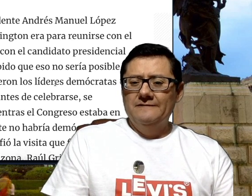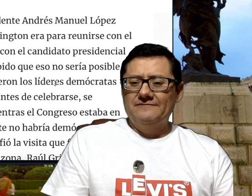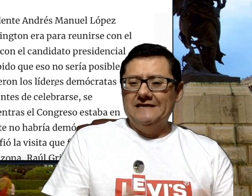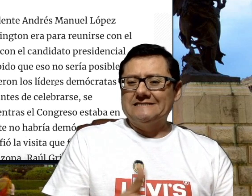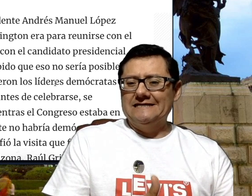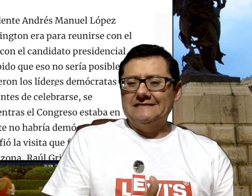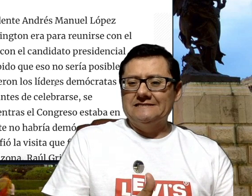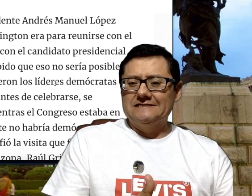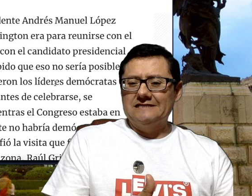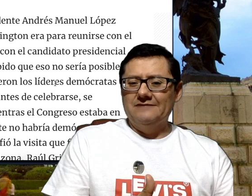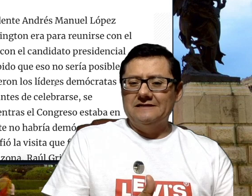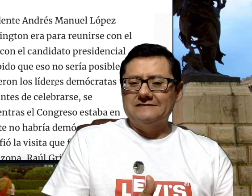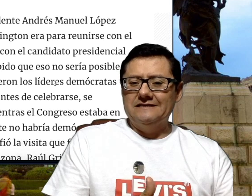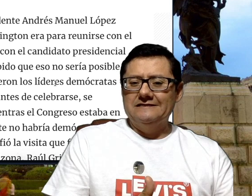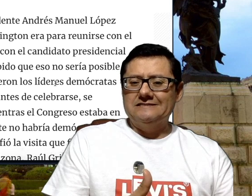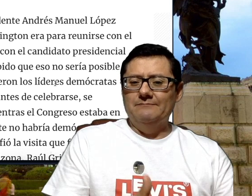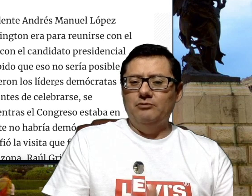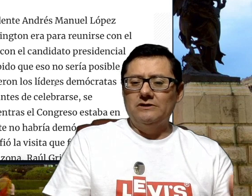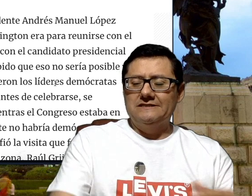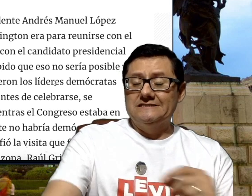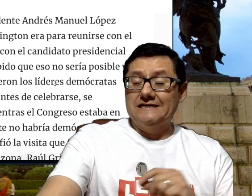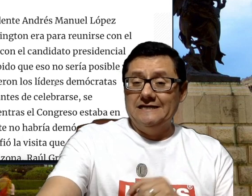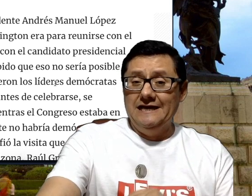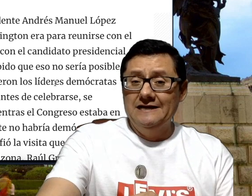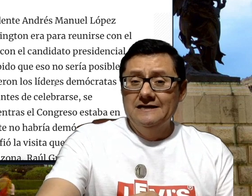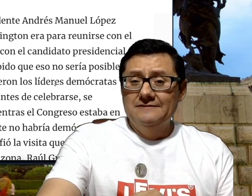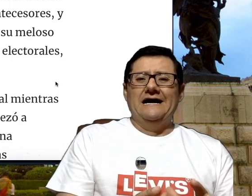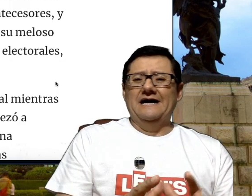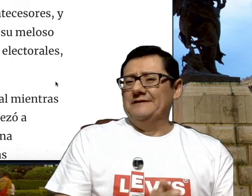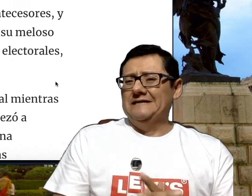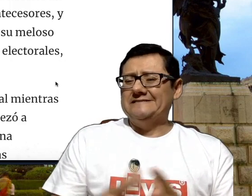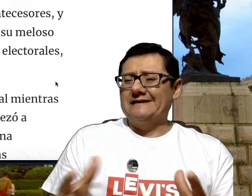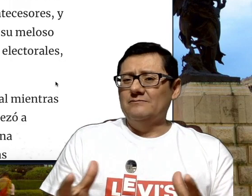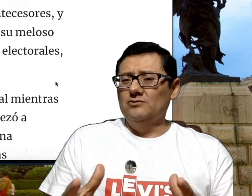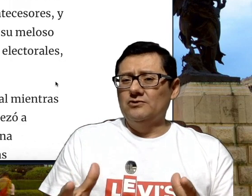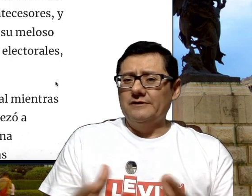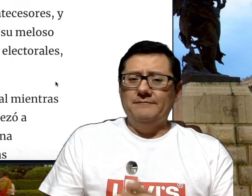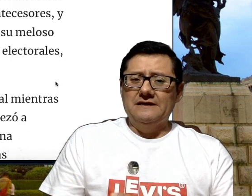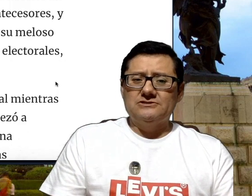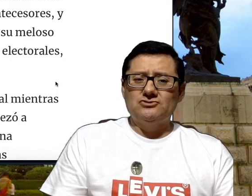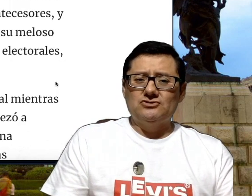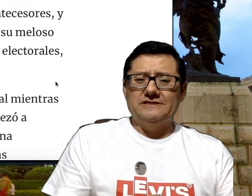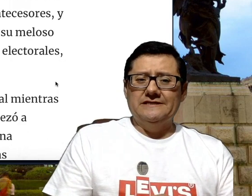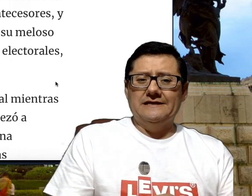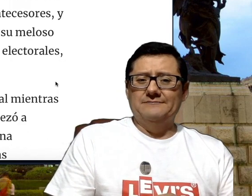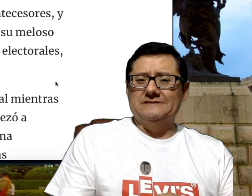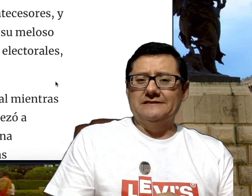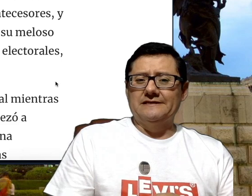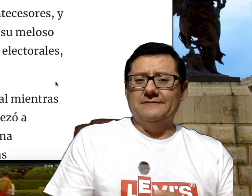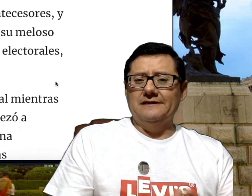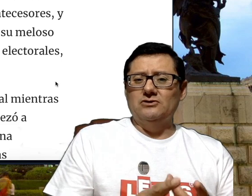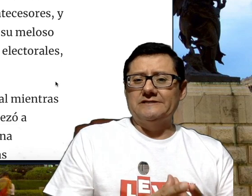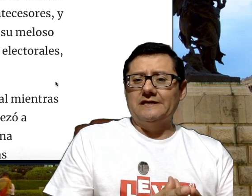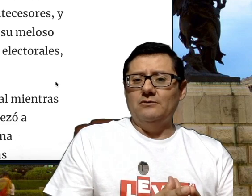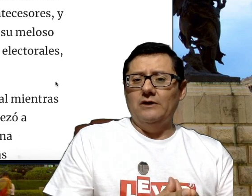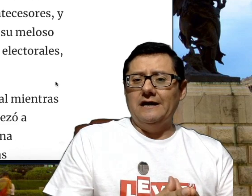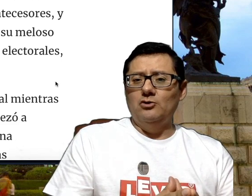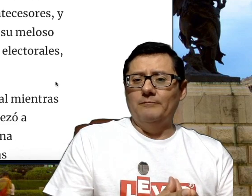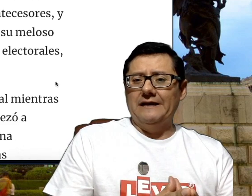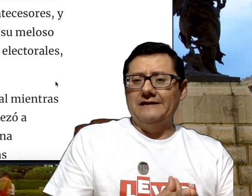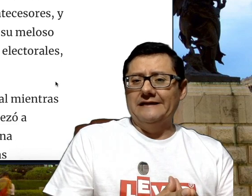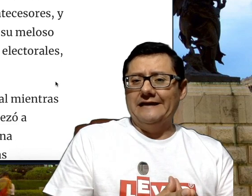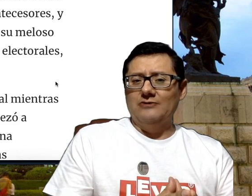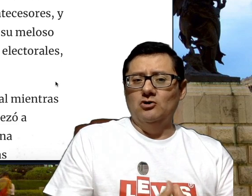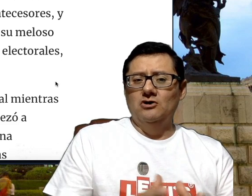Congreso, días antes de celebrarse, se politizaría. Además, Raimundo Areva Palacio sostiene que el presidente de México está